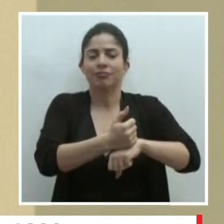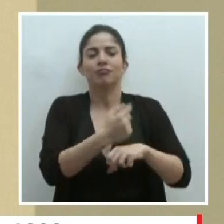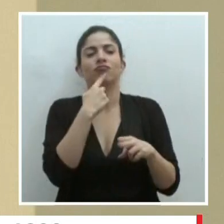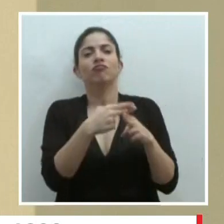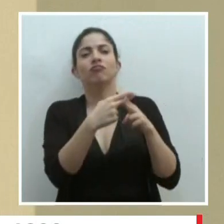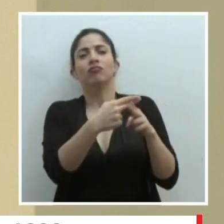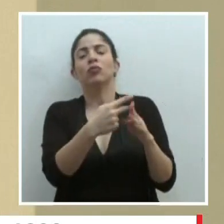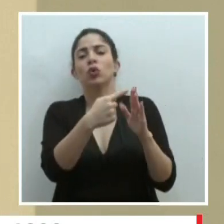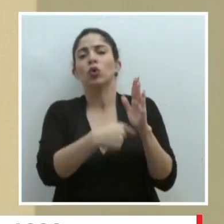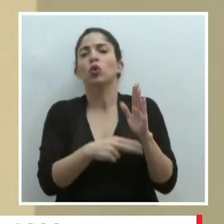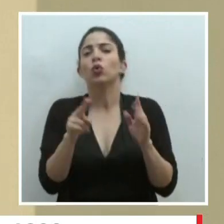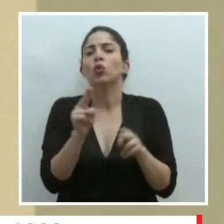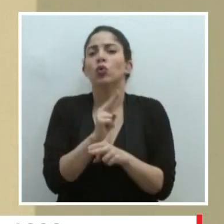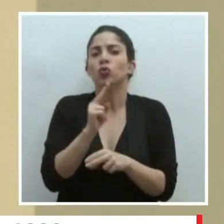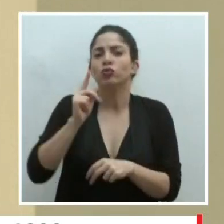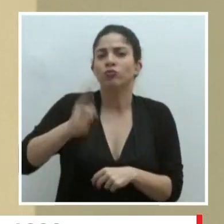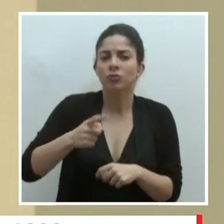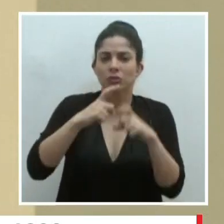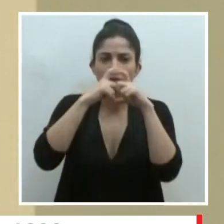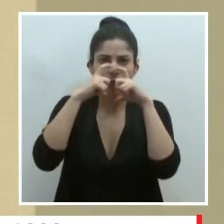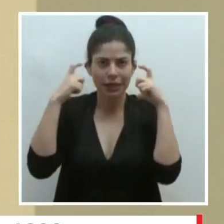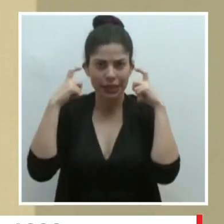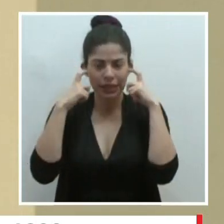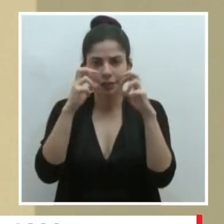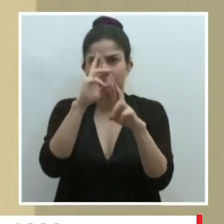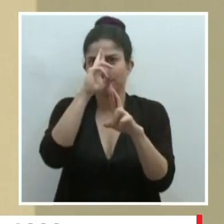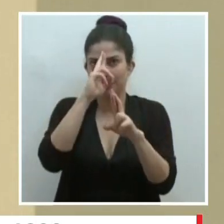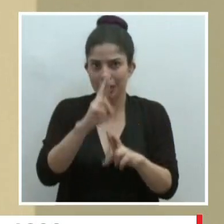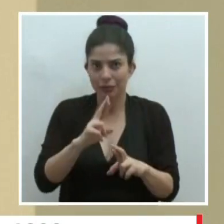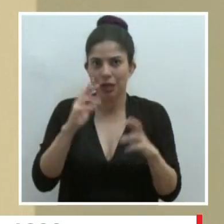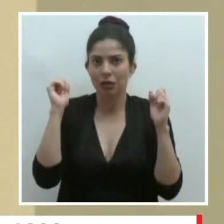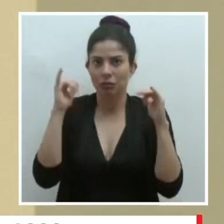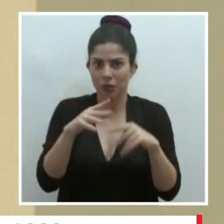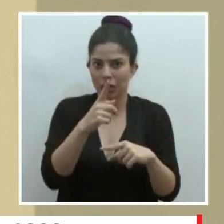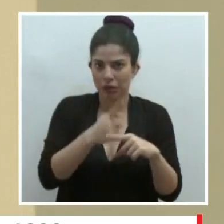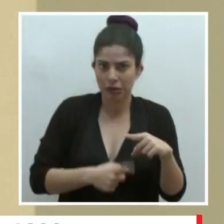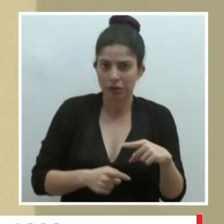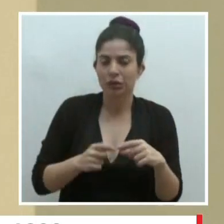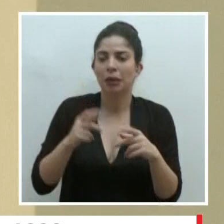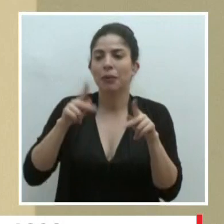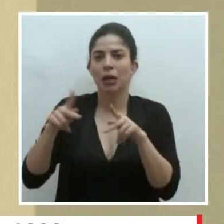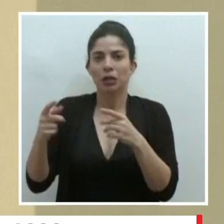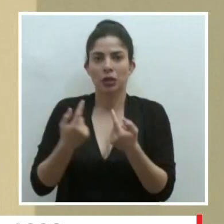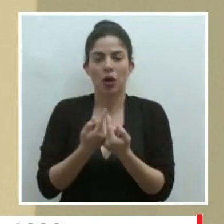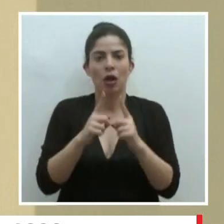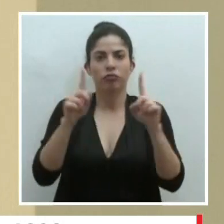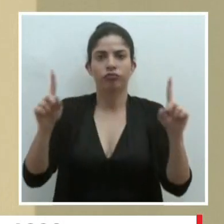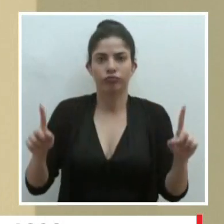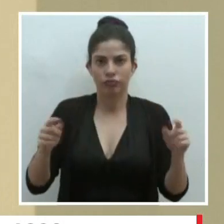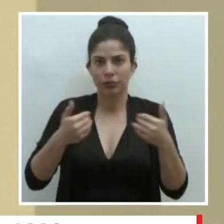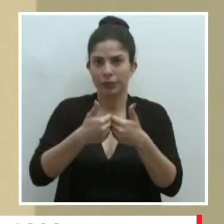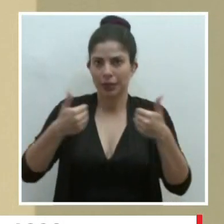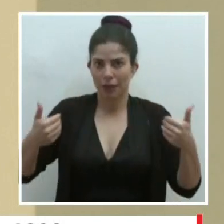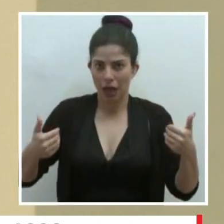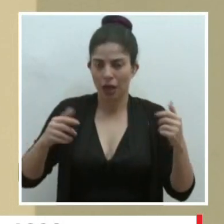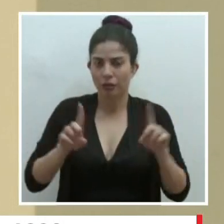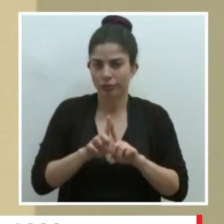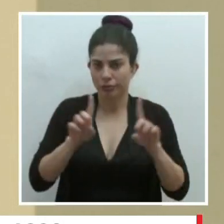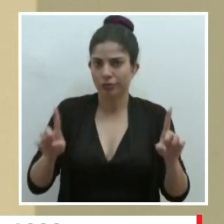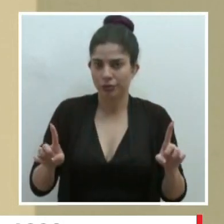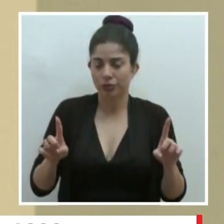el uso obligatorio de la mascarilla, el respeto de los aforos, el distanciamiento social. Es así como en